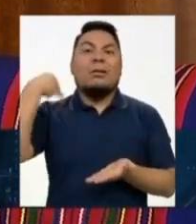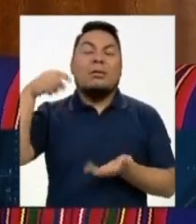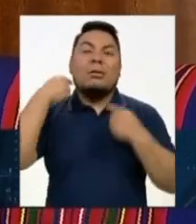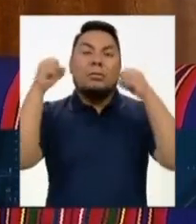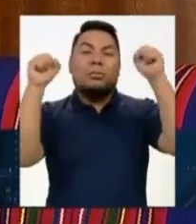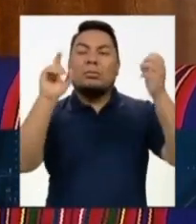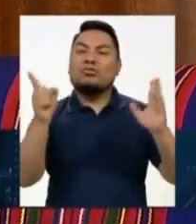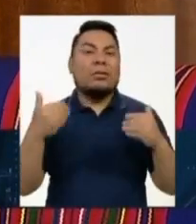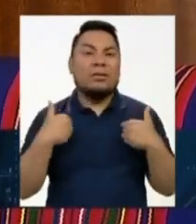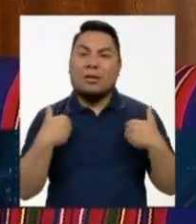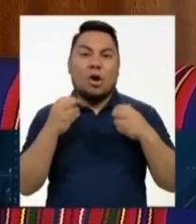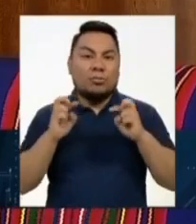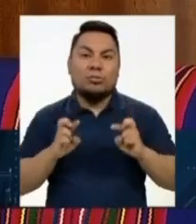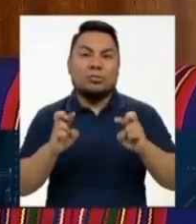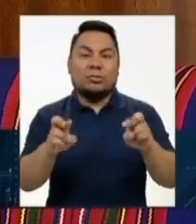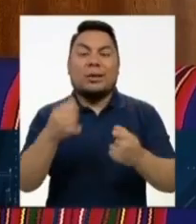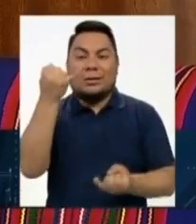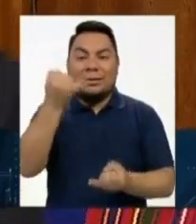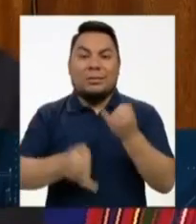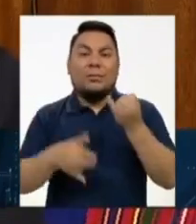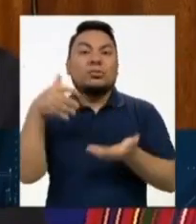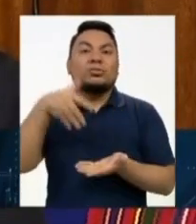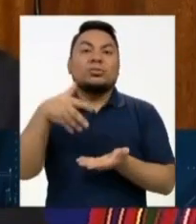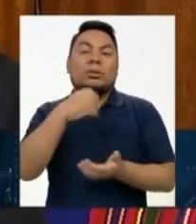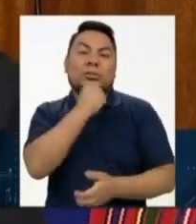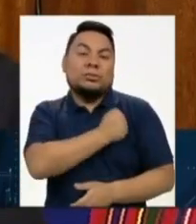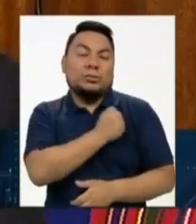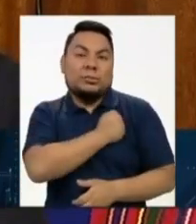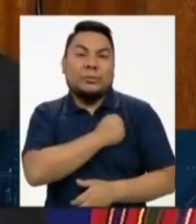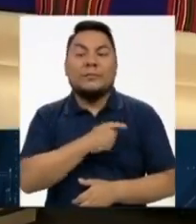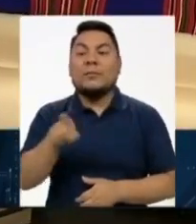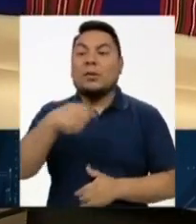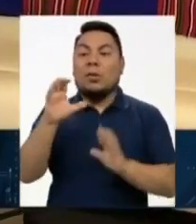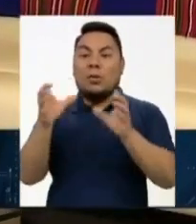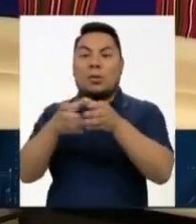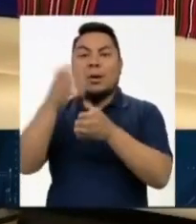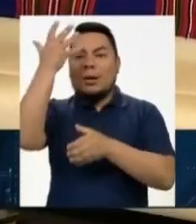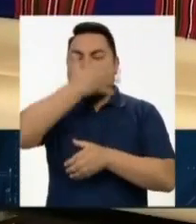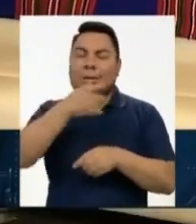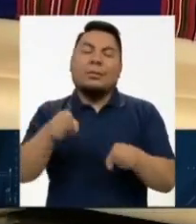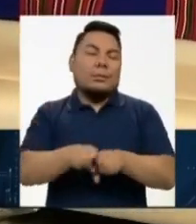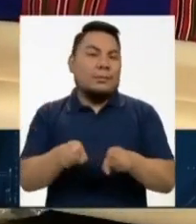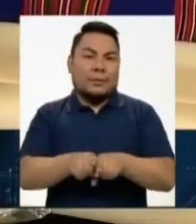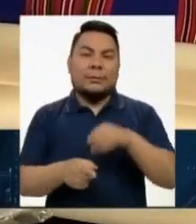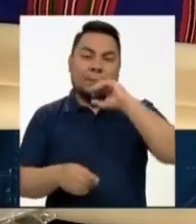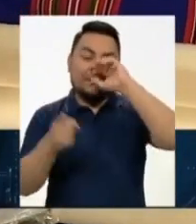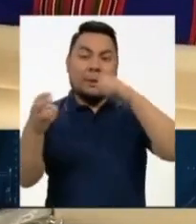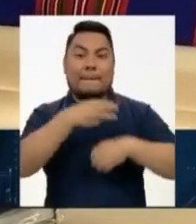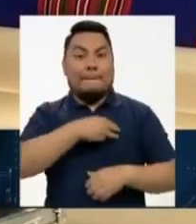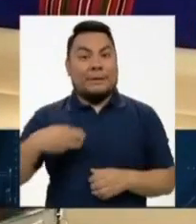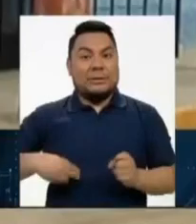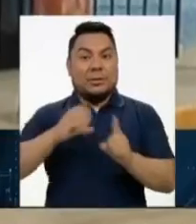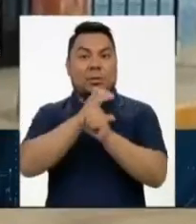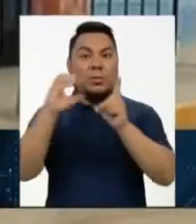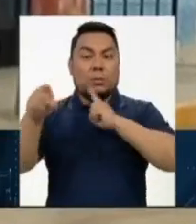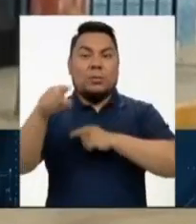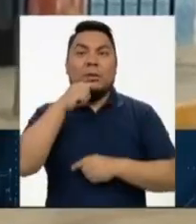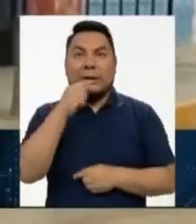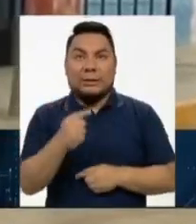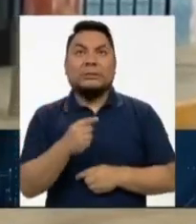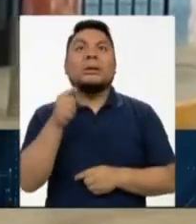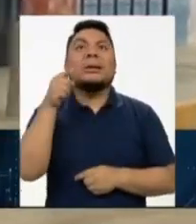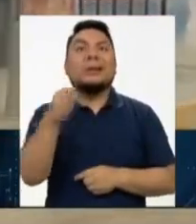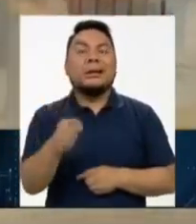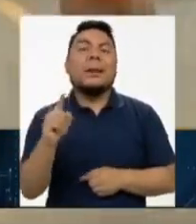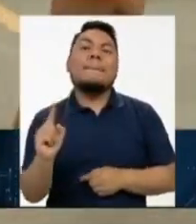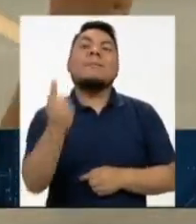tienen de terminar la secundaria y los afroperuanos también además la ministra de cultura patricia valbuena señaló que